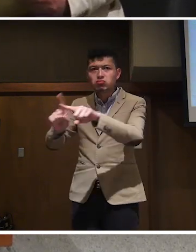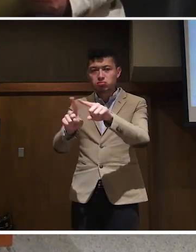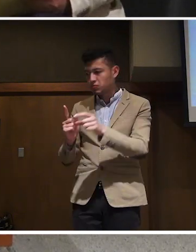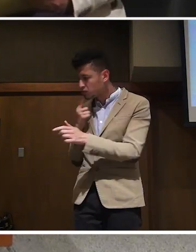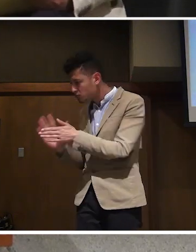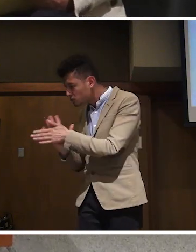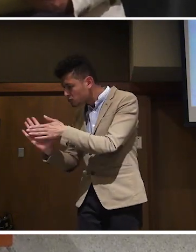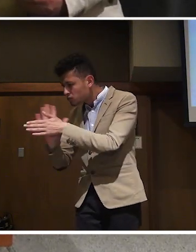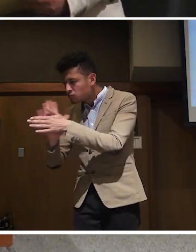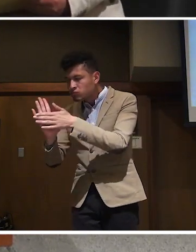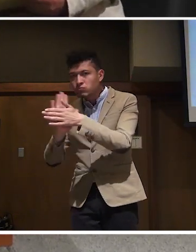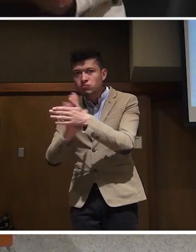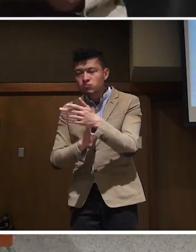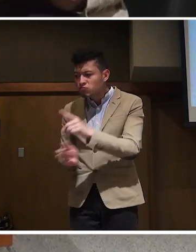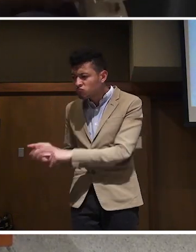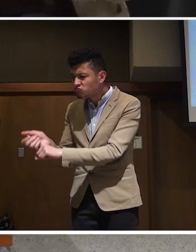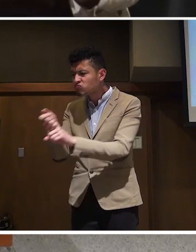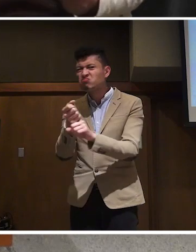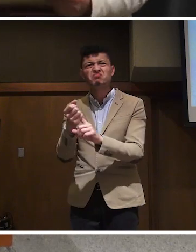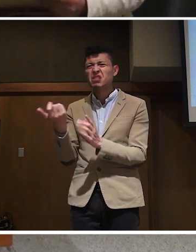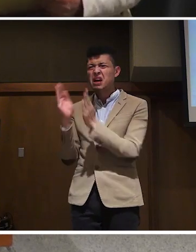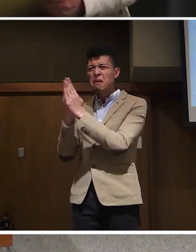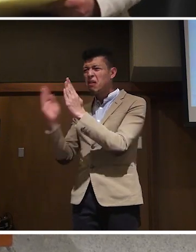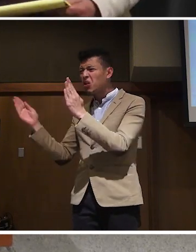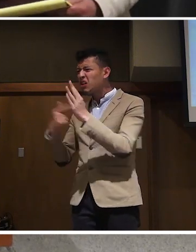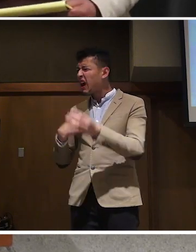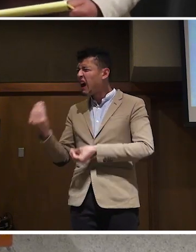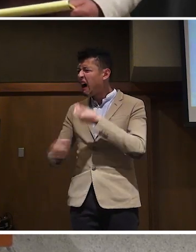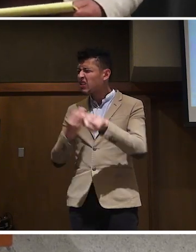hacen, qué es lo que hacen las bibliotecas para lograr